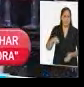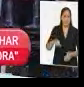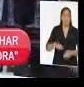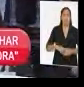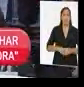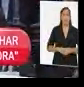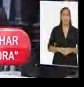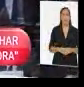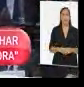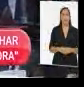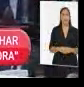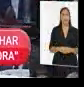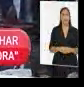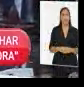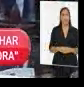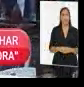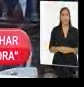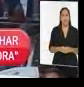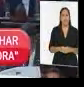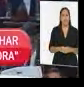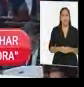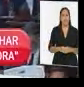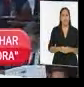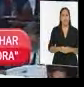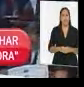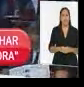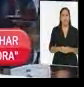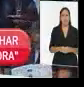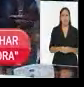bajar la jubilación, había otro... Milagro Sala,